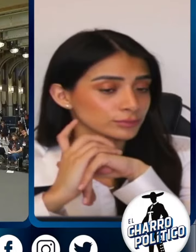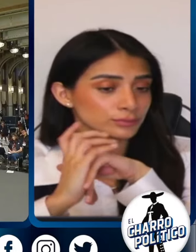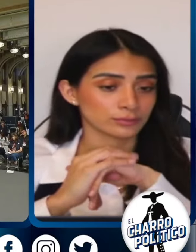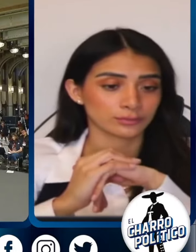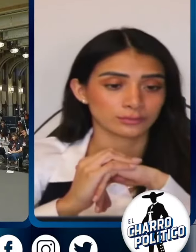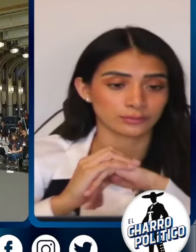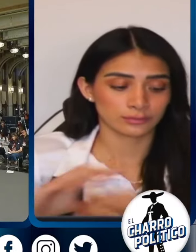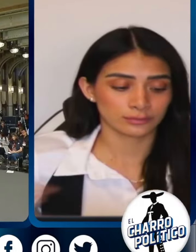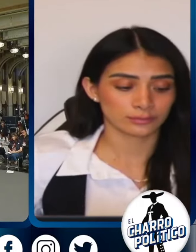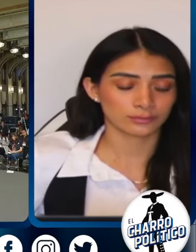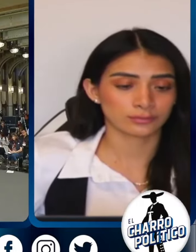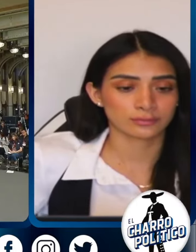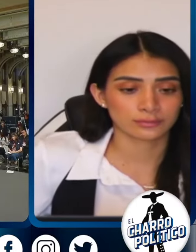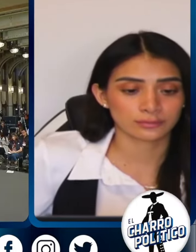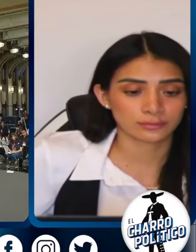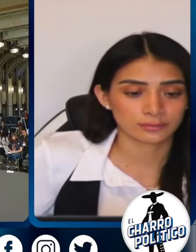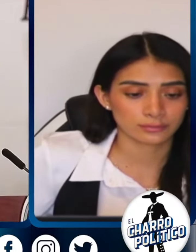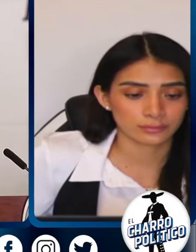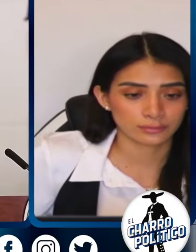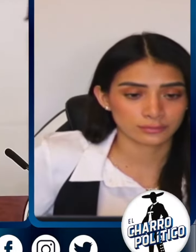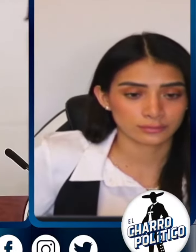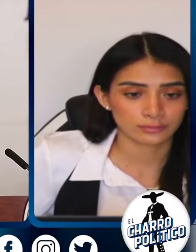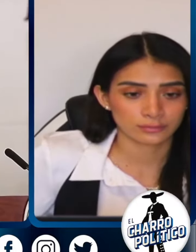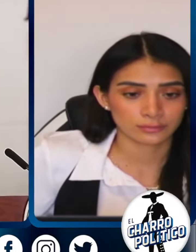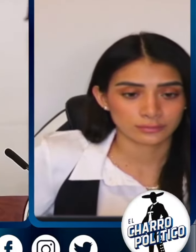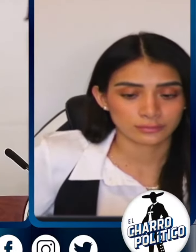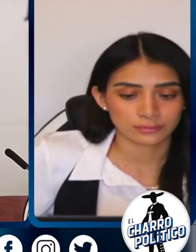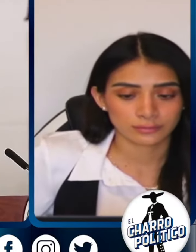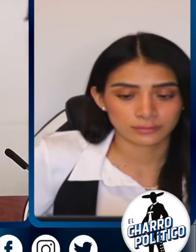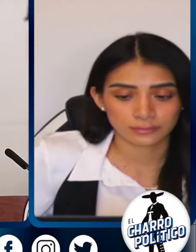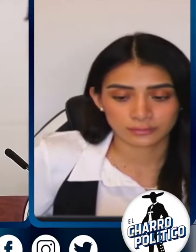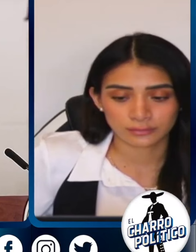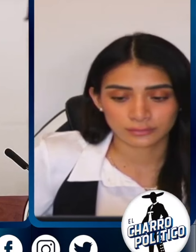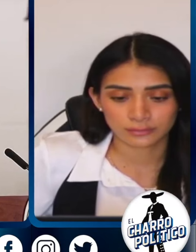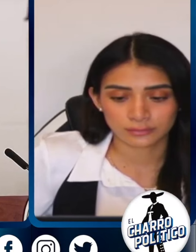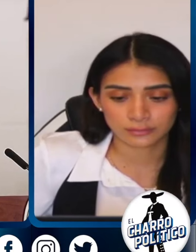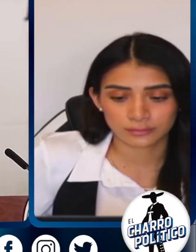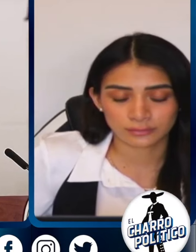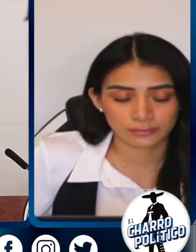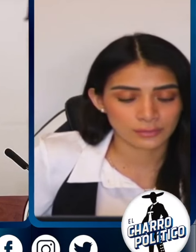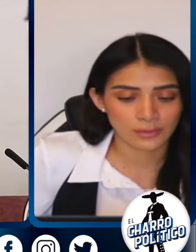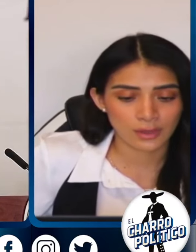salud. Este, es muy importante.